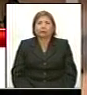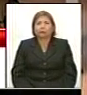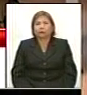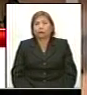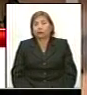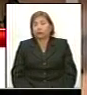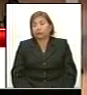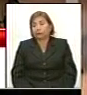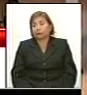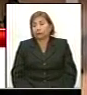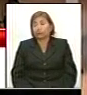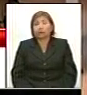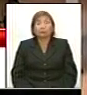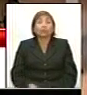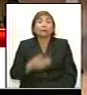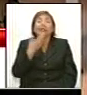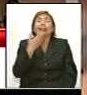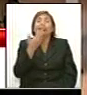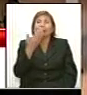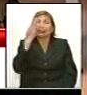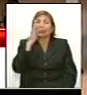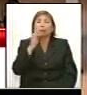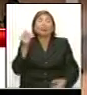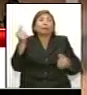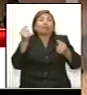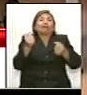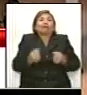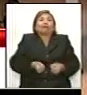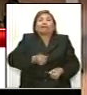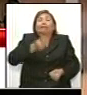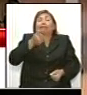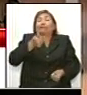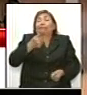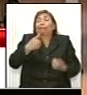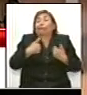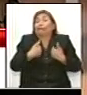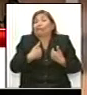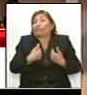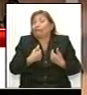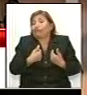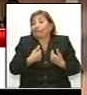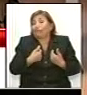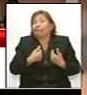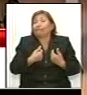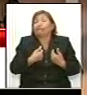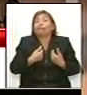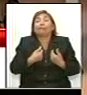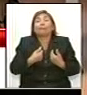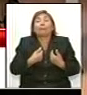dale gracias a Dios por el superior que tienes, ¿no es cierto?